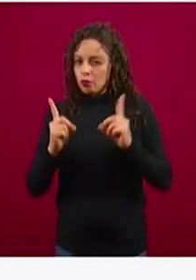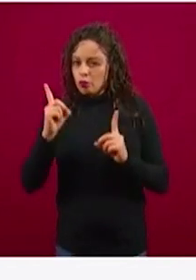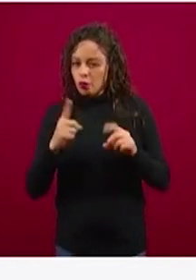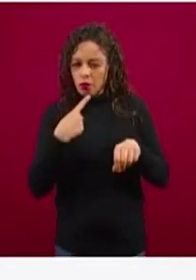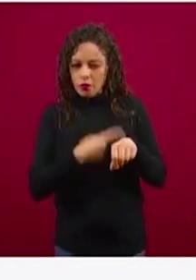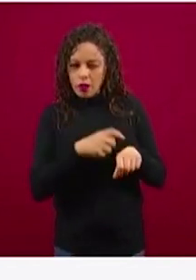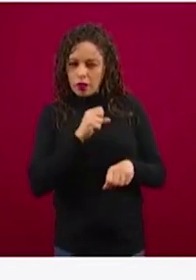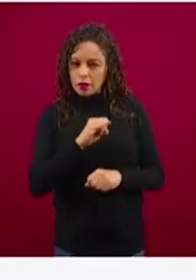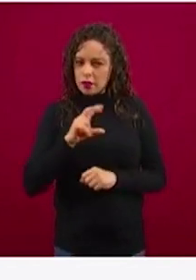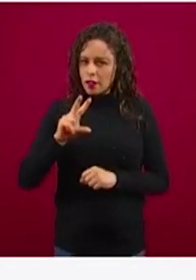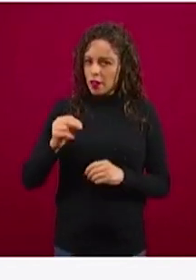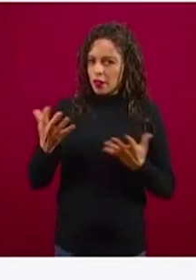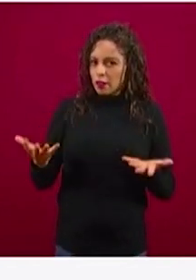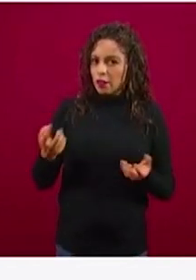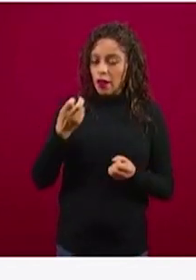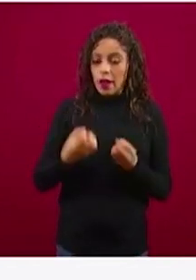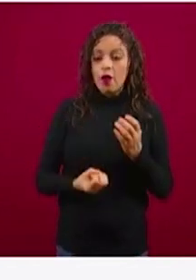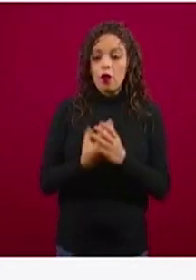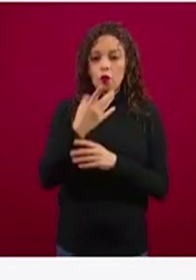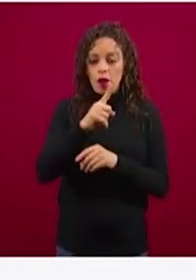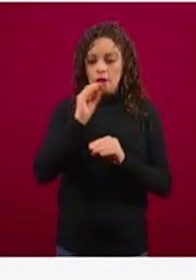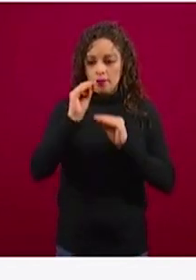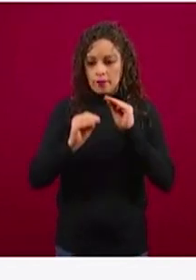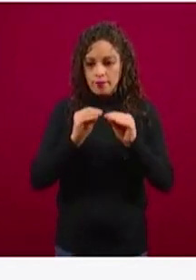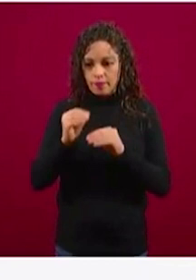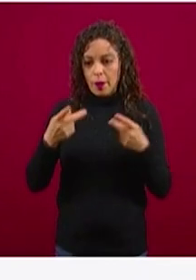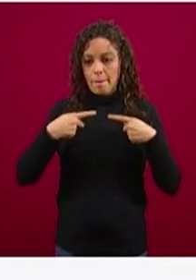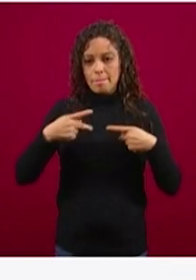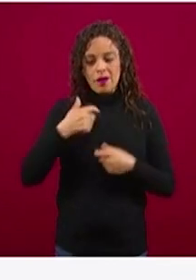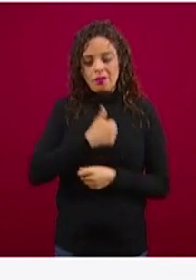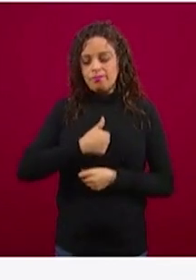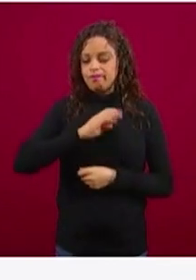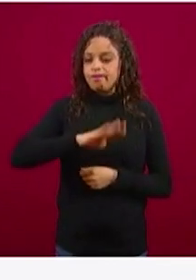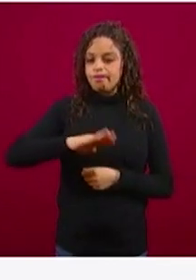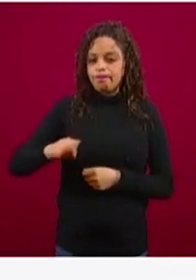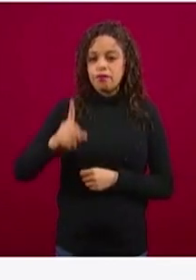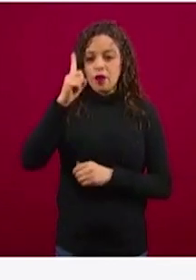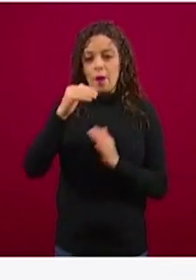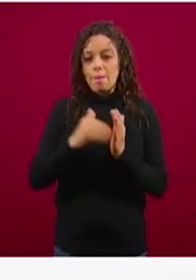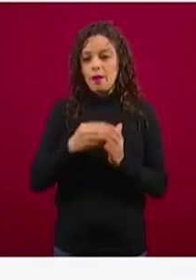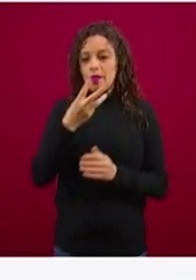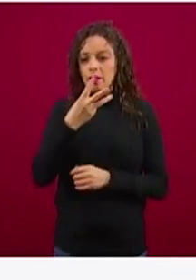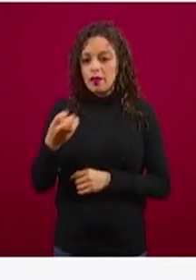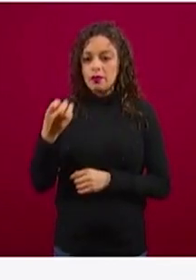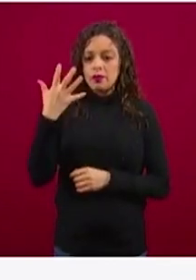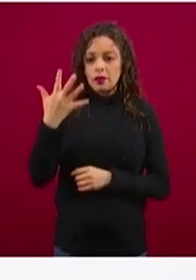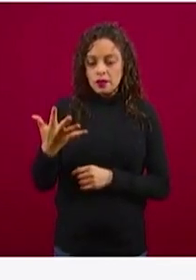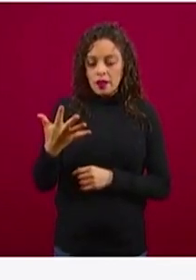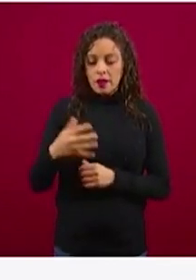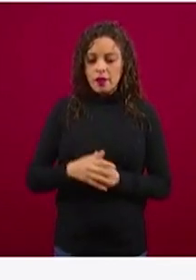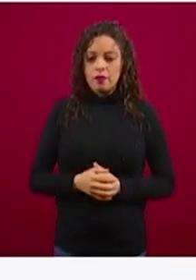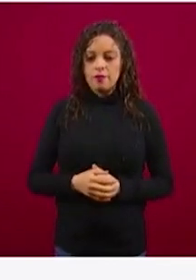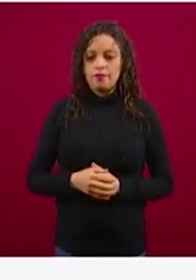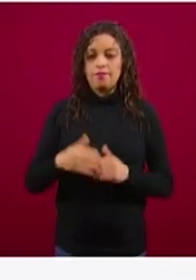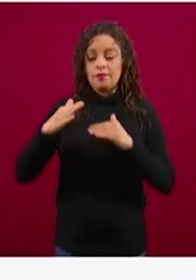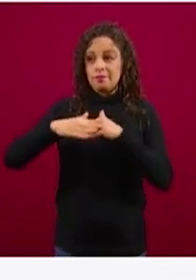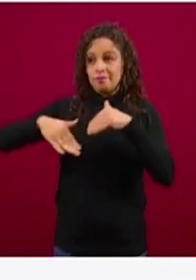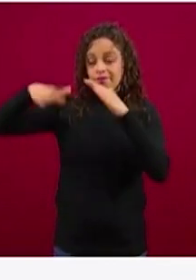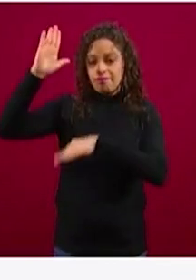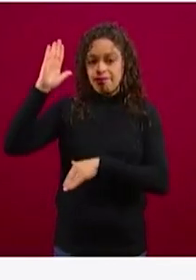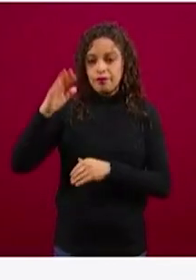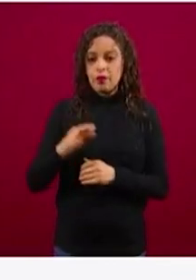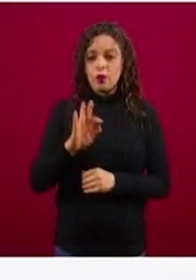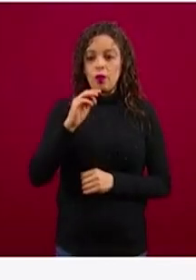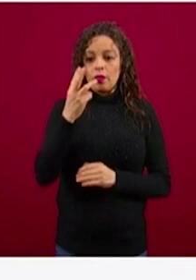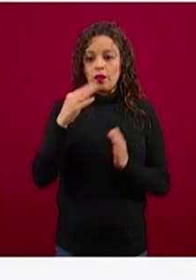actualiza también la cifra de defunciones a 1.305 ya son más de 43 mil 400 personas